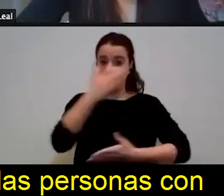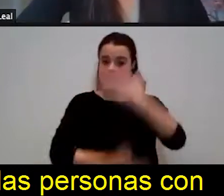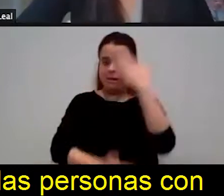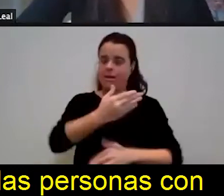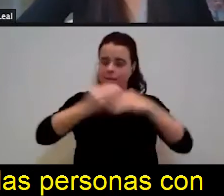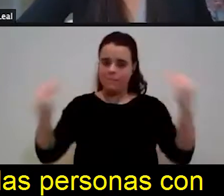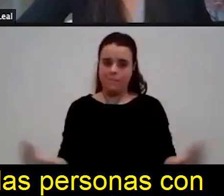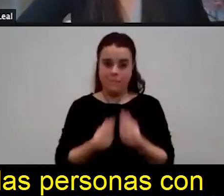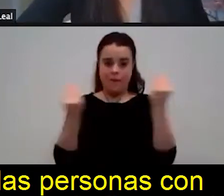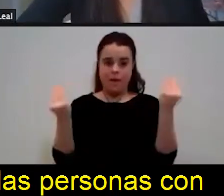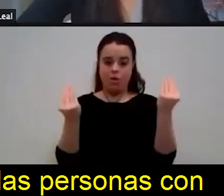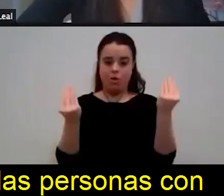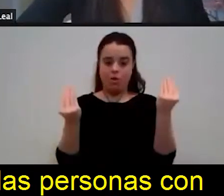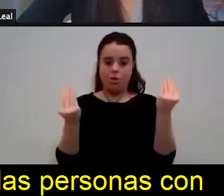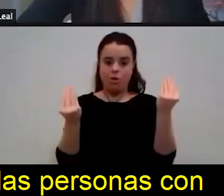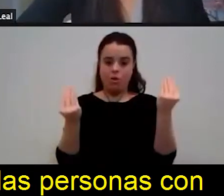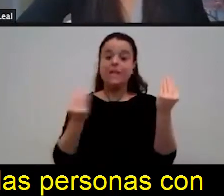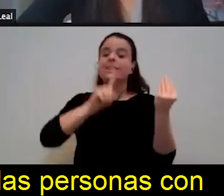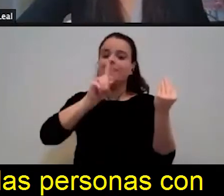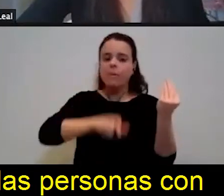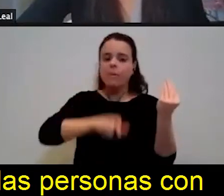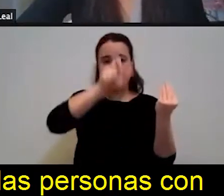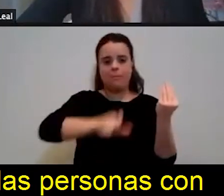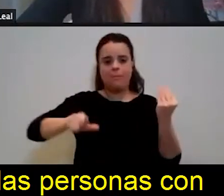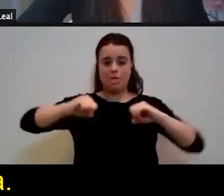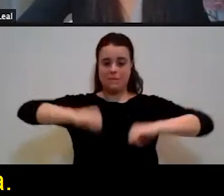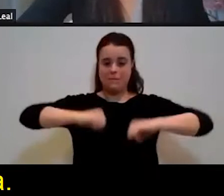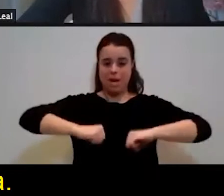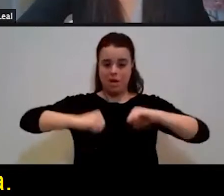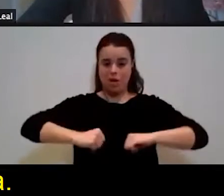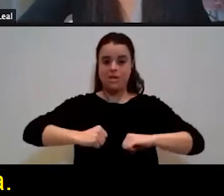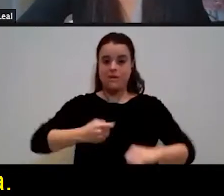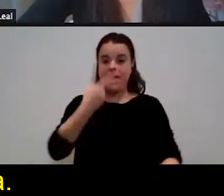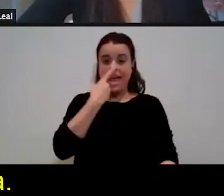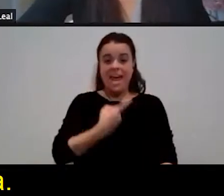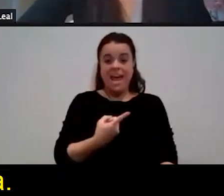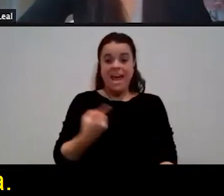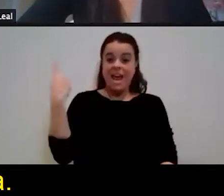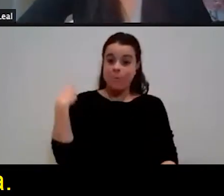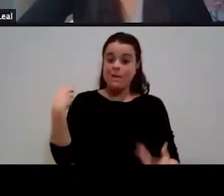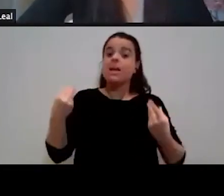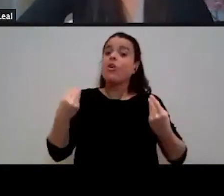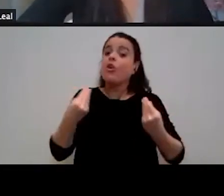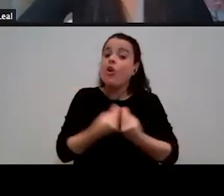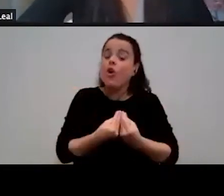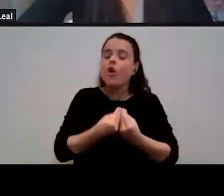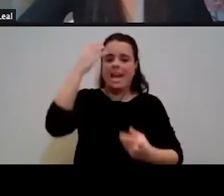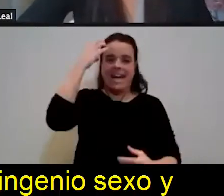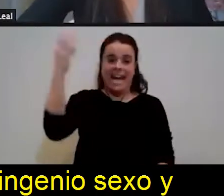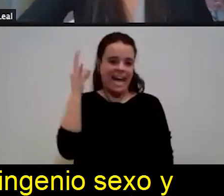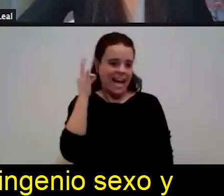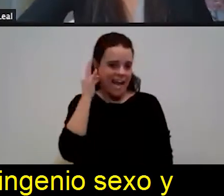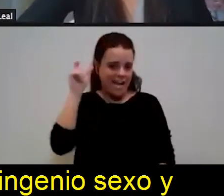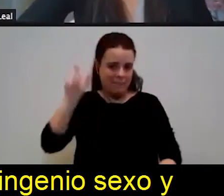de las personas mayores que tuvimos el año pasado, Silvia, con Su Majestad la Reina.